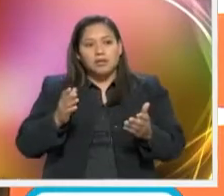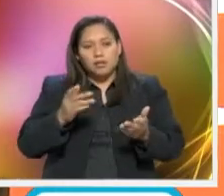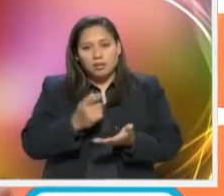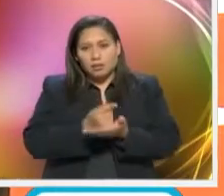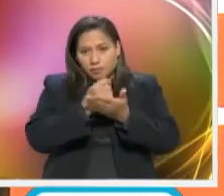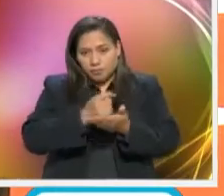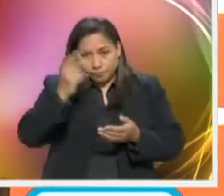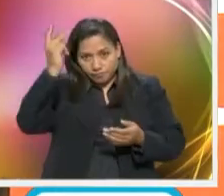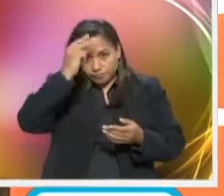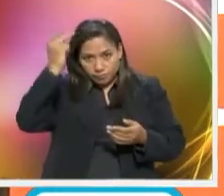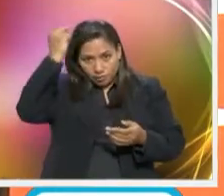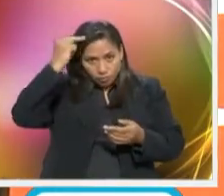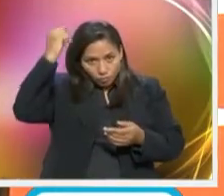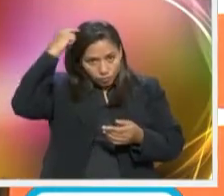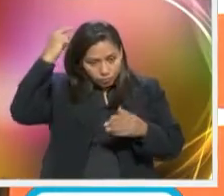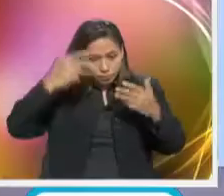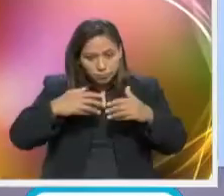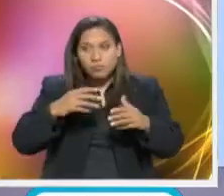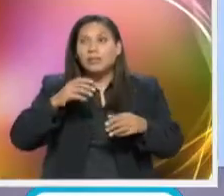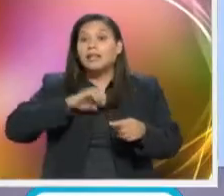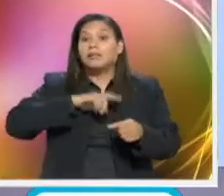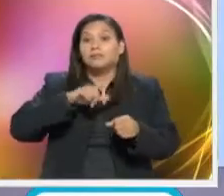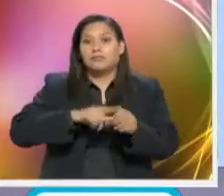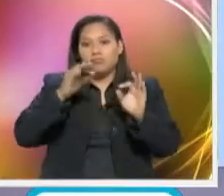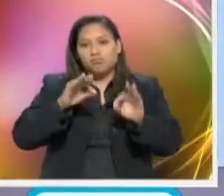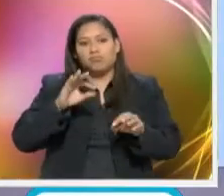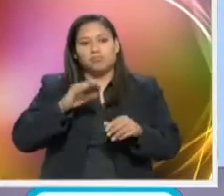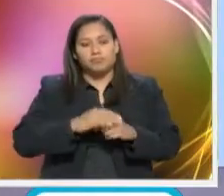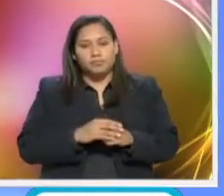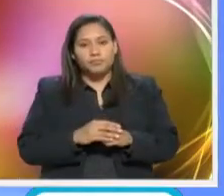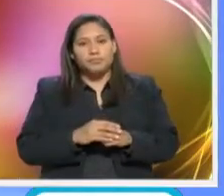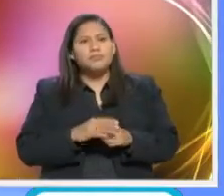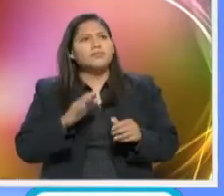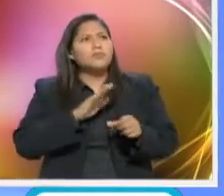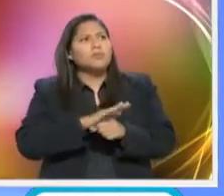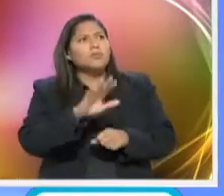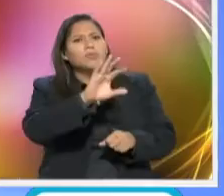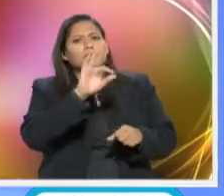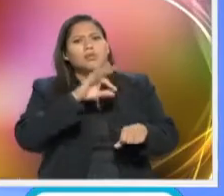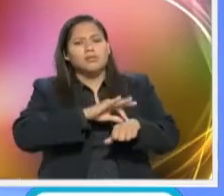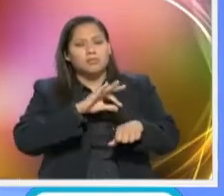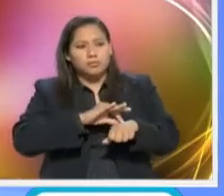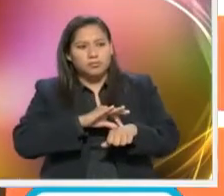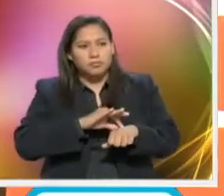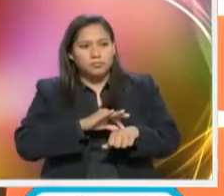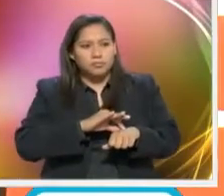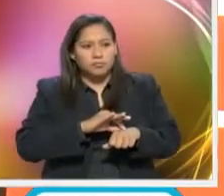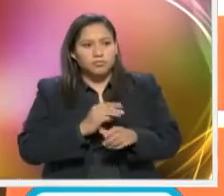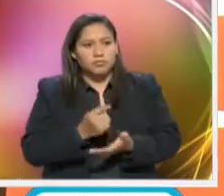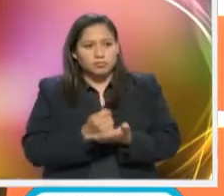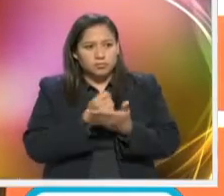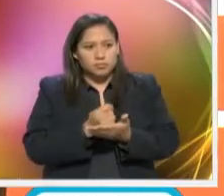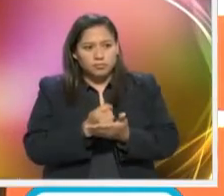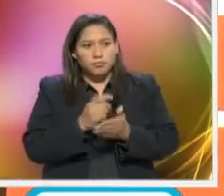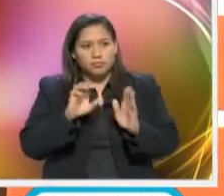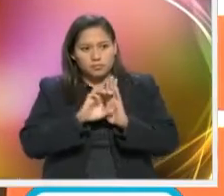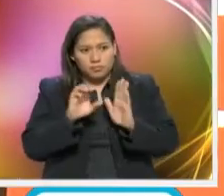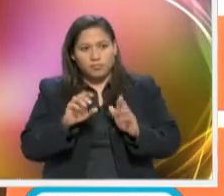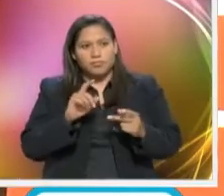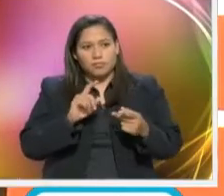está. Que tendría que ser con especialistas. Eso es fundamental. Sí. Por ejemplo, ¿qué tipo de especialistas son los que dan estas terapias? Por